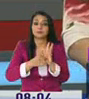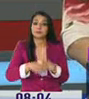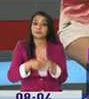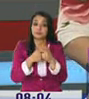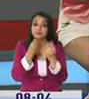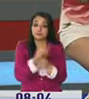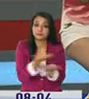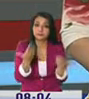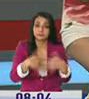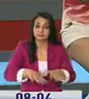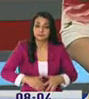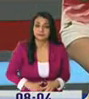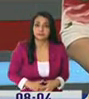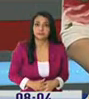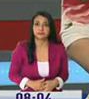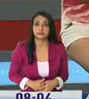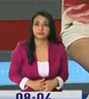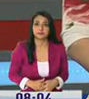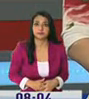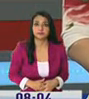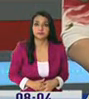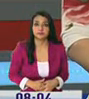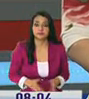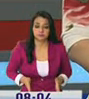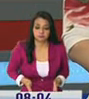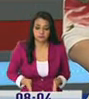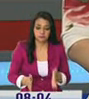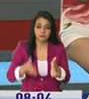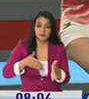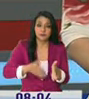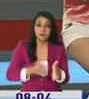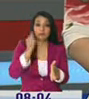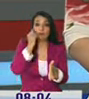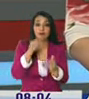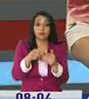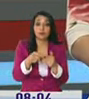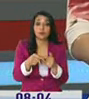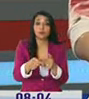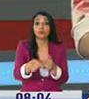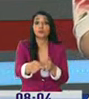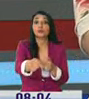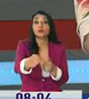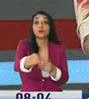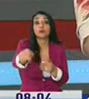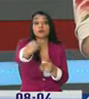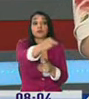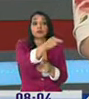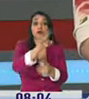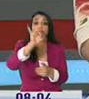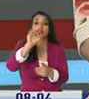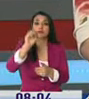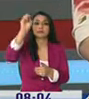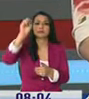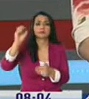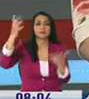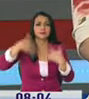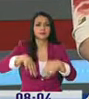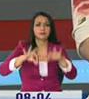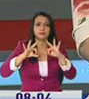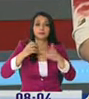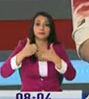con la información y les contamos que la prolongación de la avenida Simón Bolívar registra un avance del 80%, obra de movilidad que